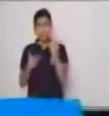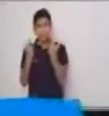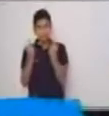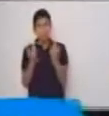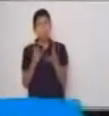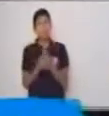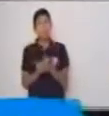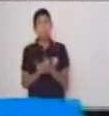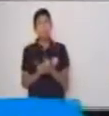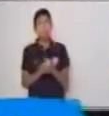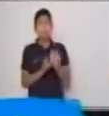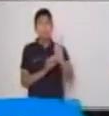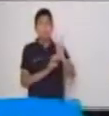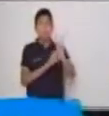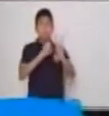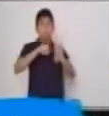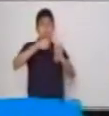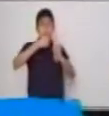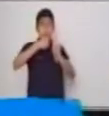3.